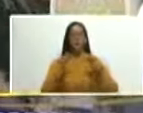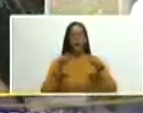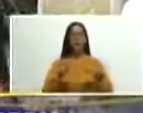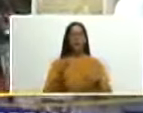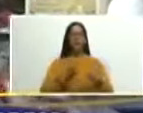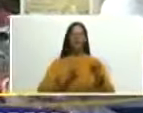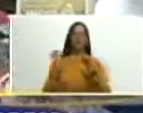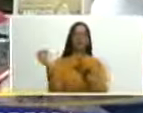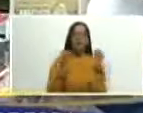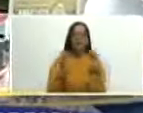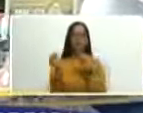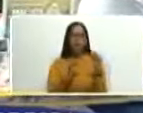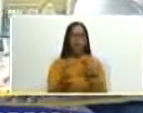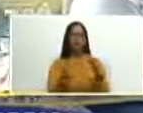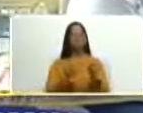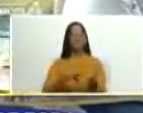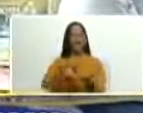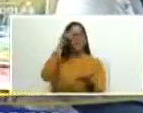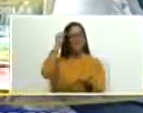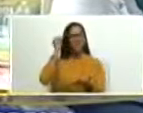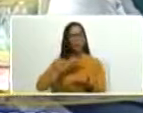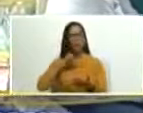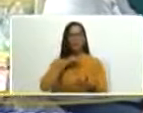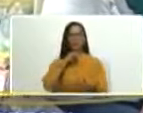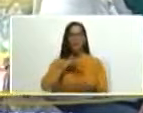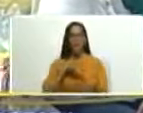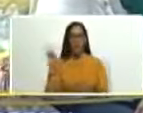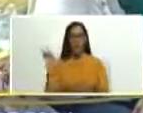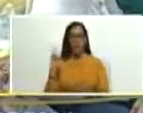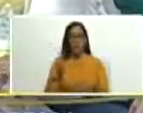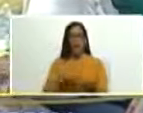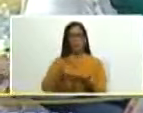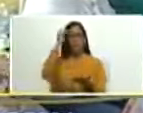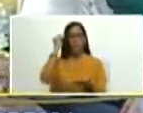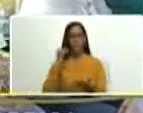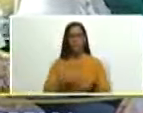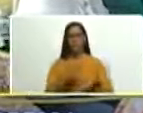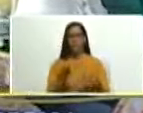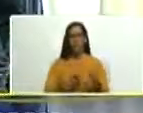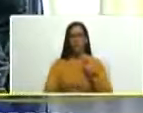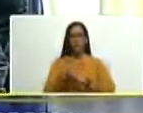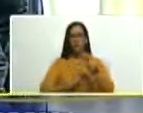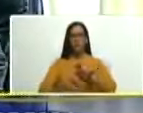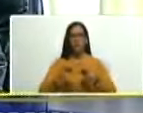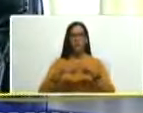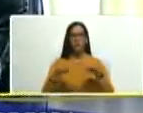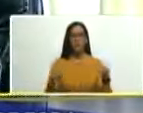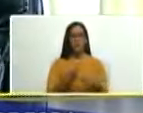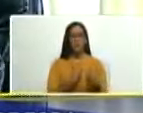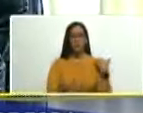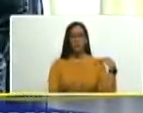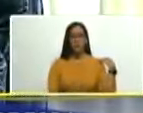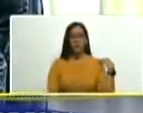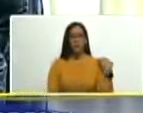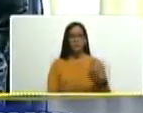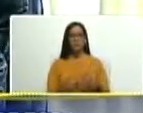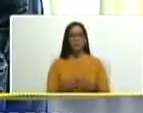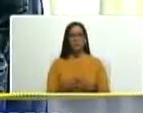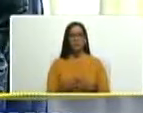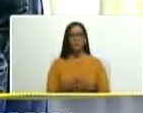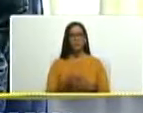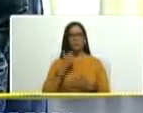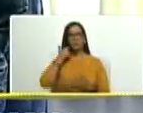debatiendo y aprendiendo de nuestra historia venezolana, aprendiendo del por qué defender este territorio, presidente.